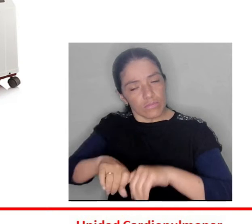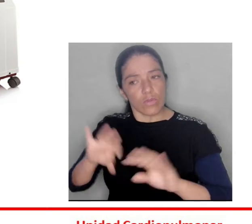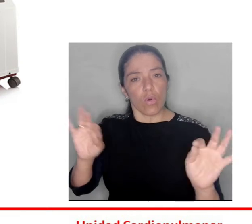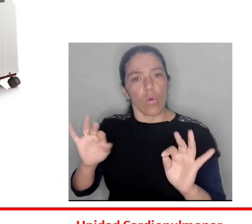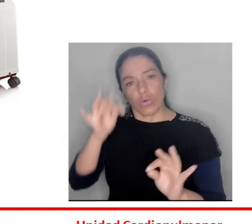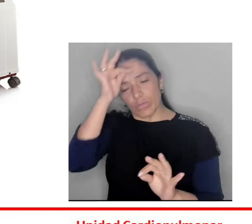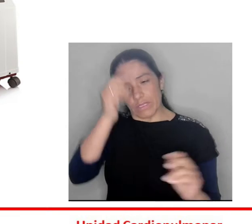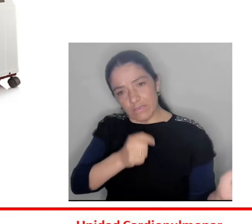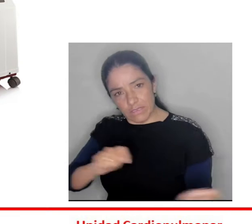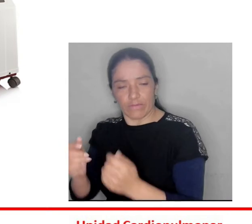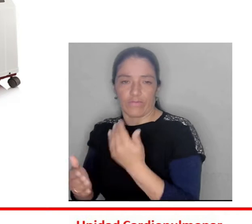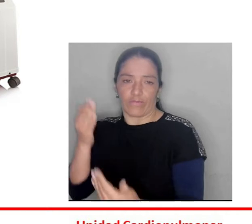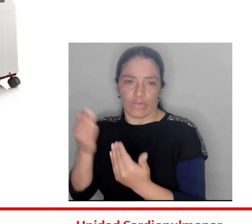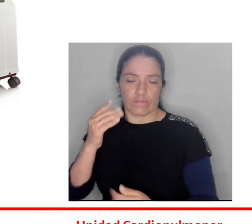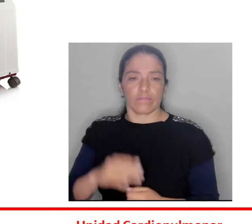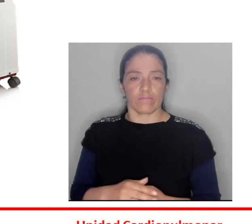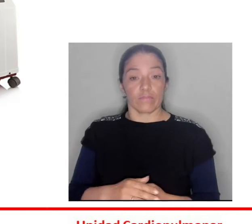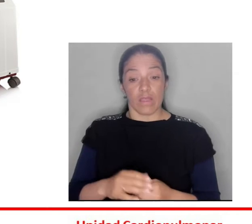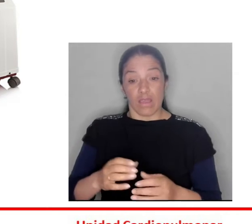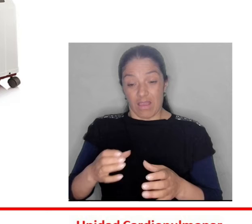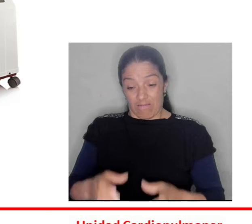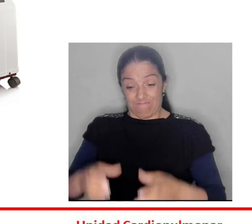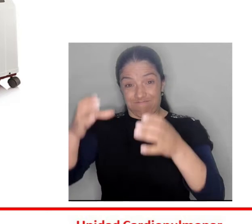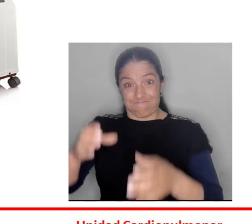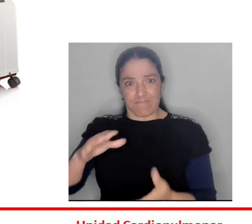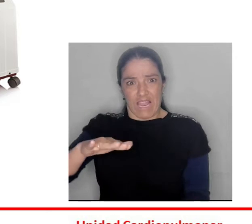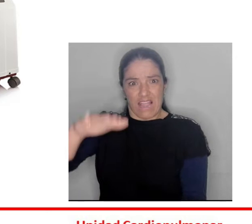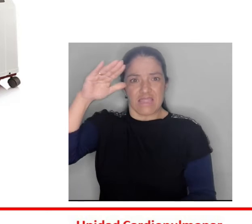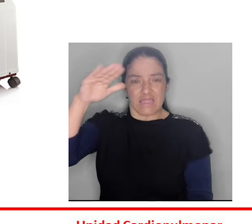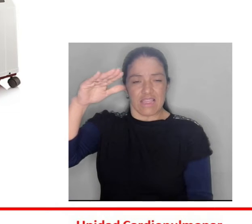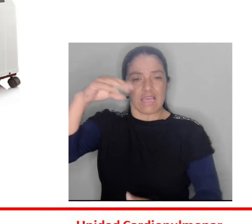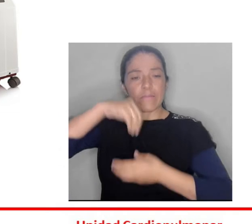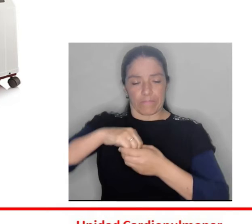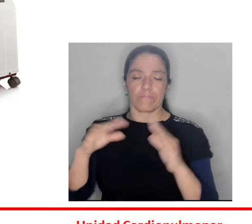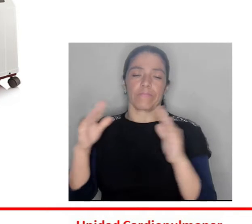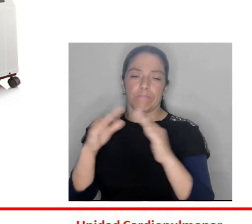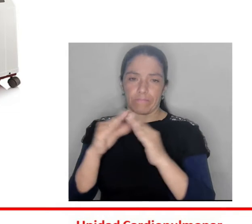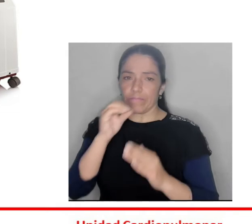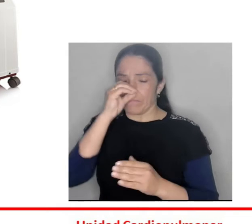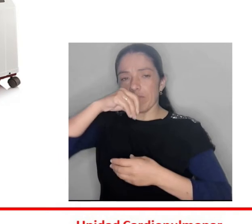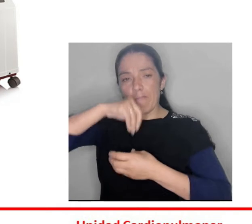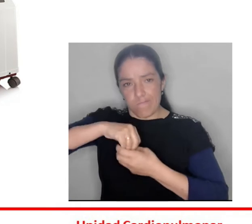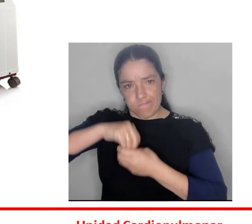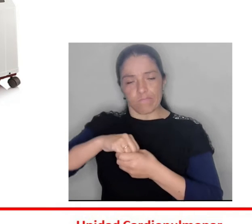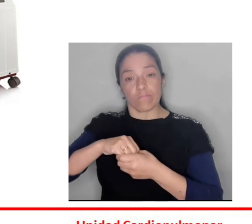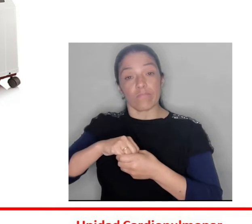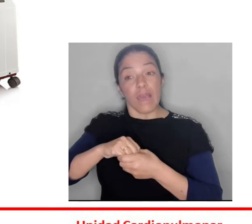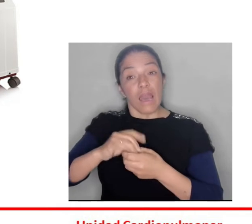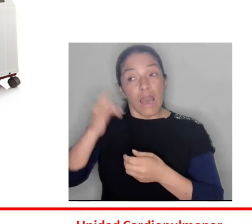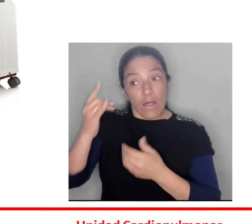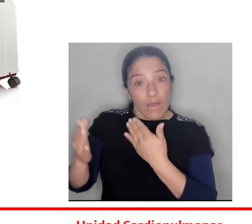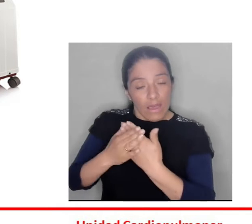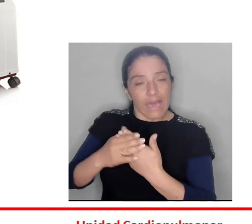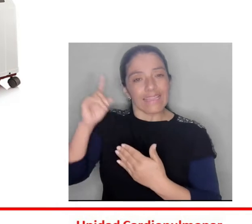médicas o traslado a centros hospitalarios. Cilindro de oxígeno grande. Es un dispositivo de uso en casa y en caso